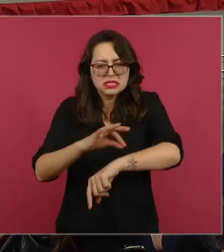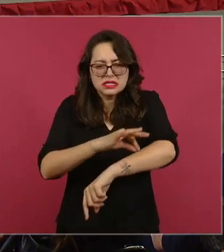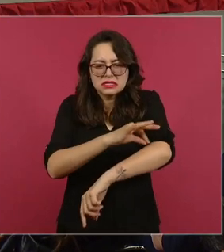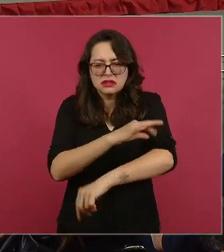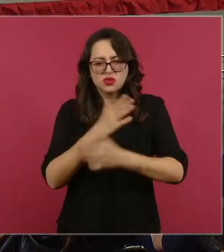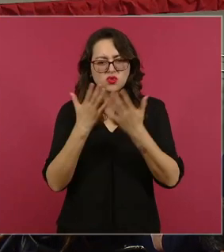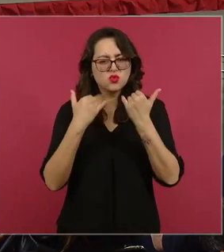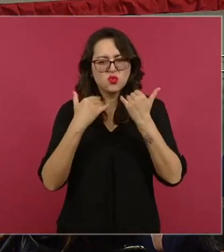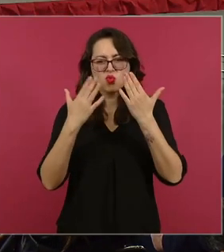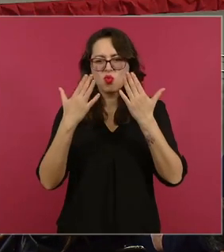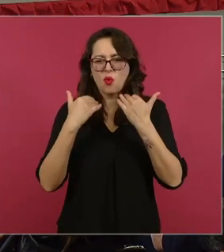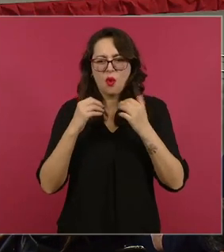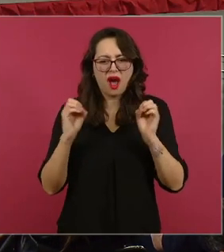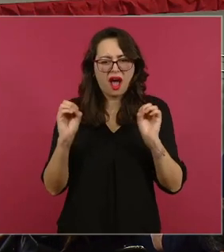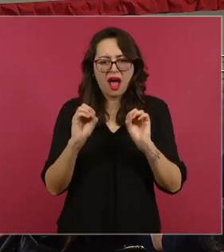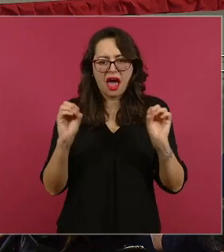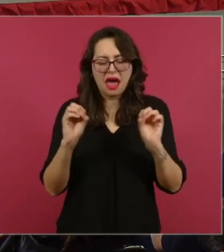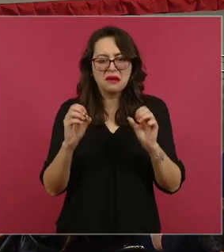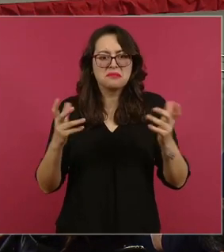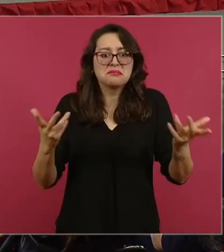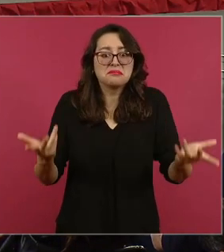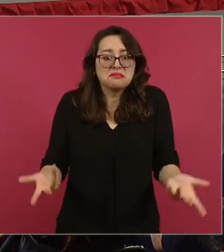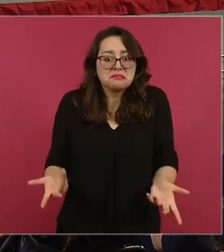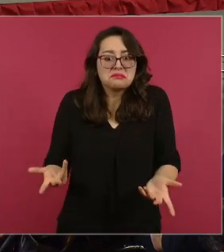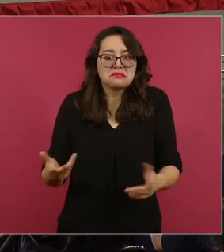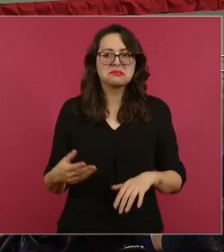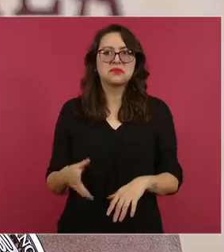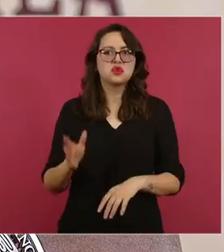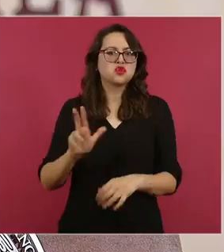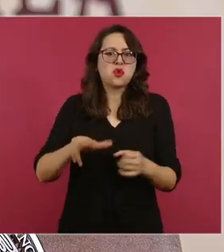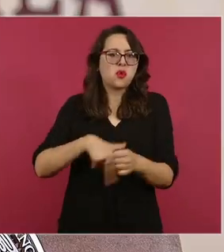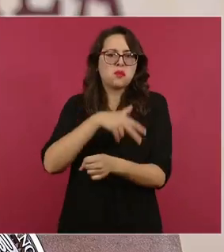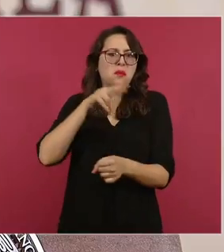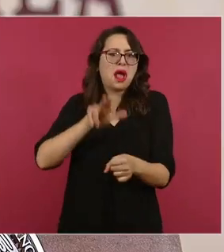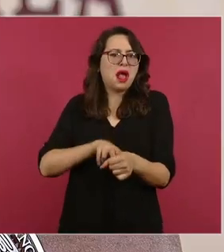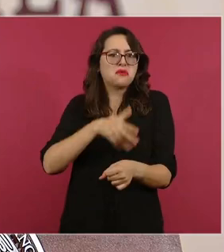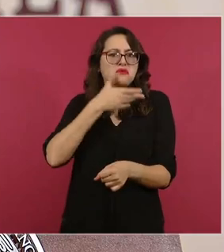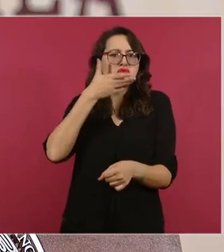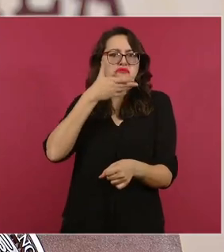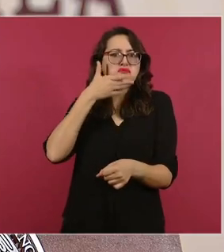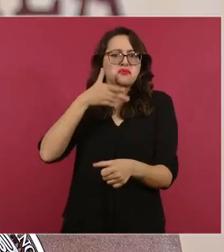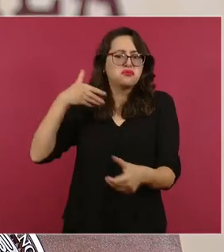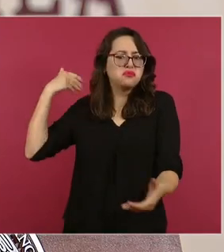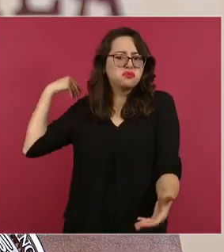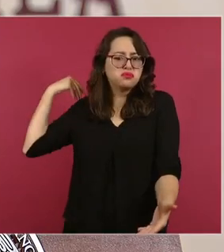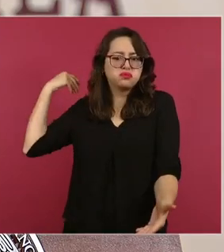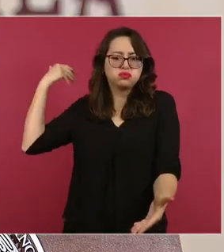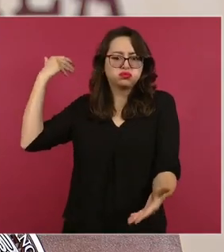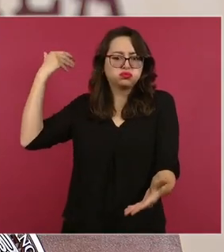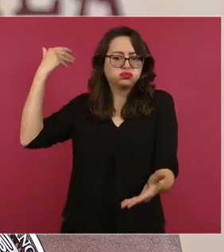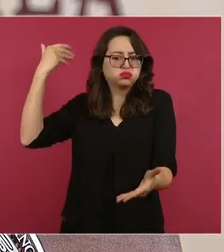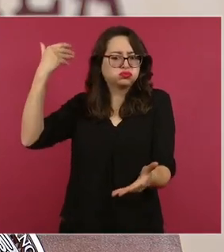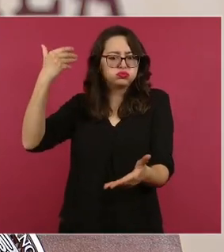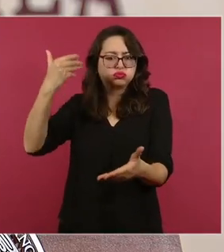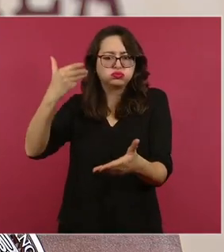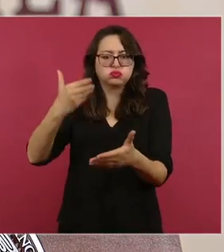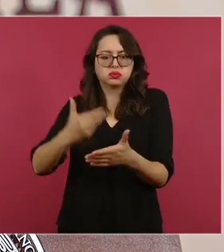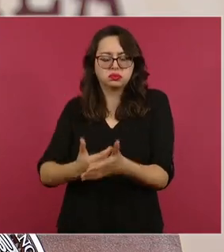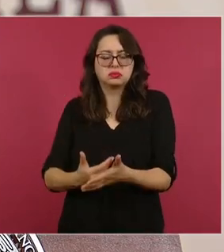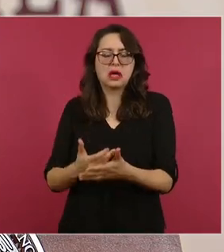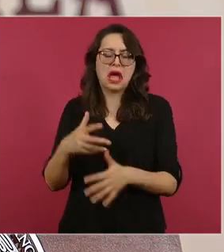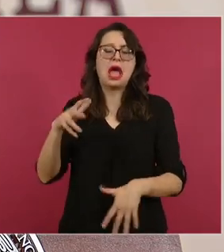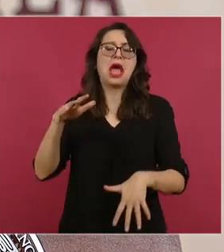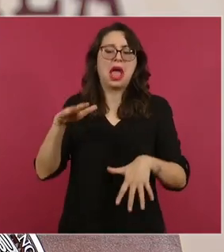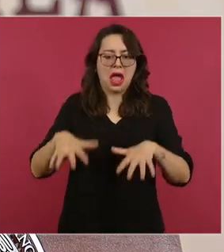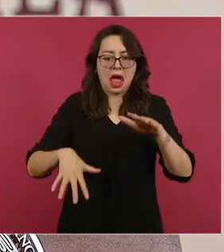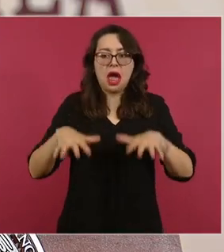insectos, que nos han acompañado, hay que decir, desde tiempos inmemoriales. Y que se pueden multiplicar, esto sí, cuando